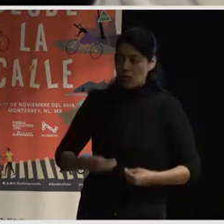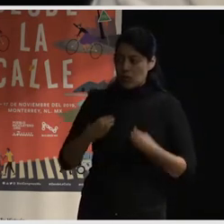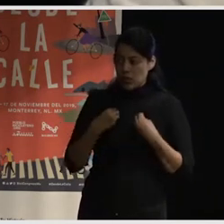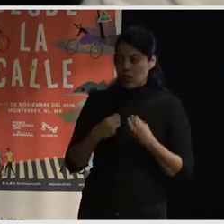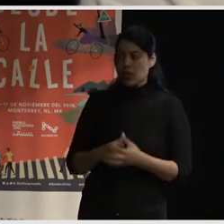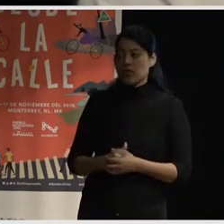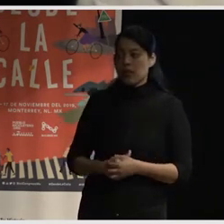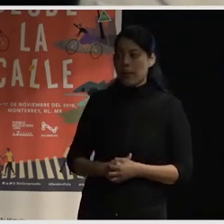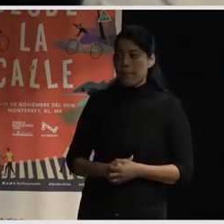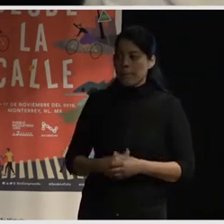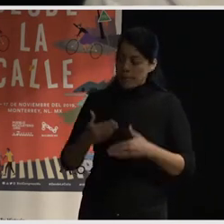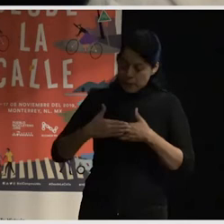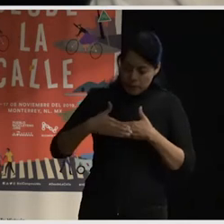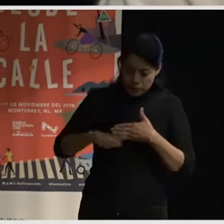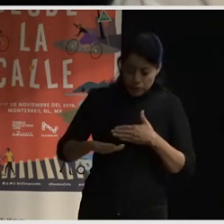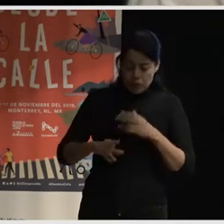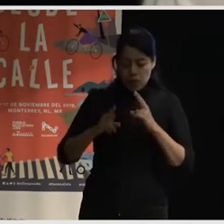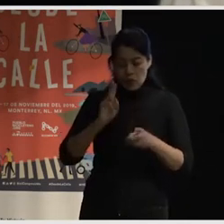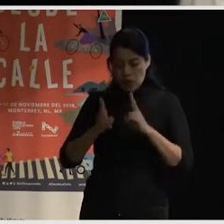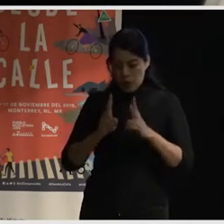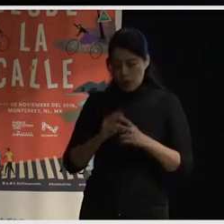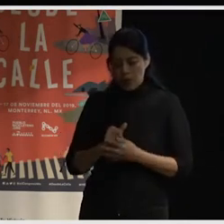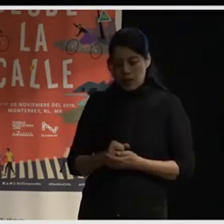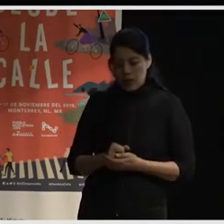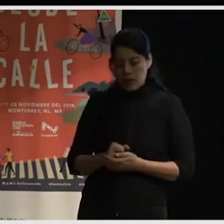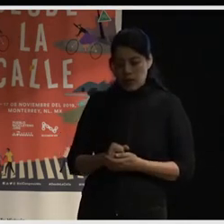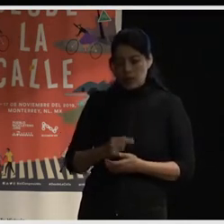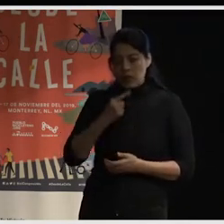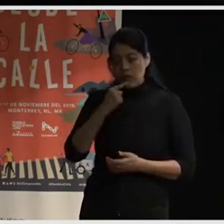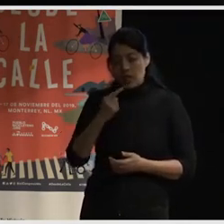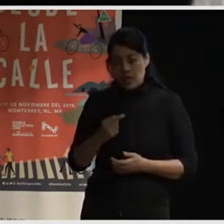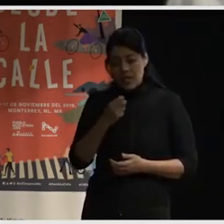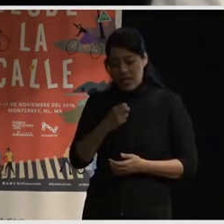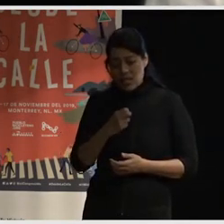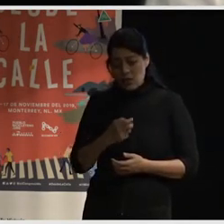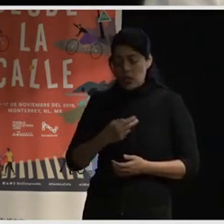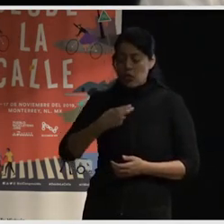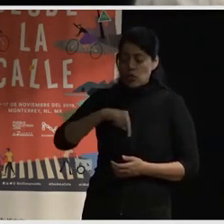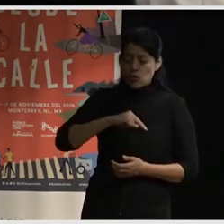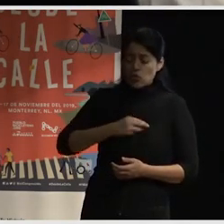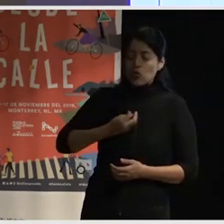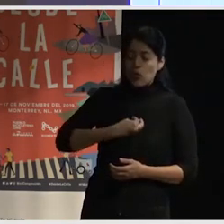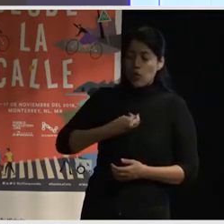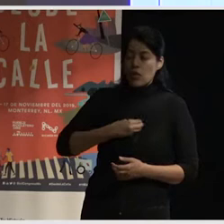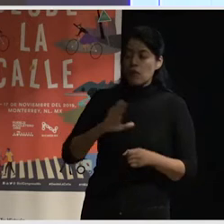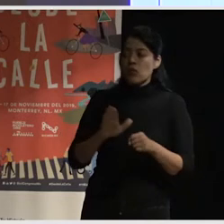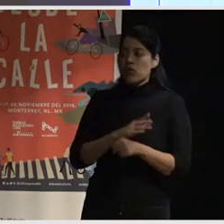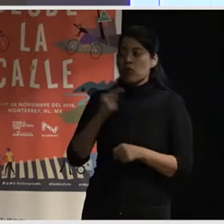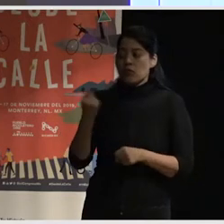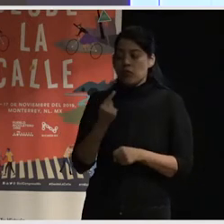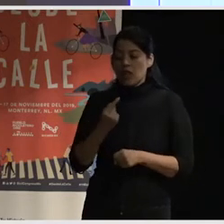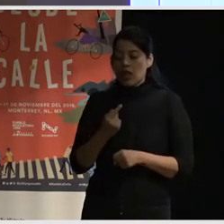tiempo y seguir el paso a la discusión más rica con ustedes les diciendo osea eso es lo que toleramos porque porque ahorita